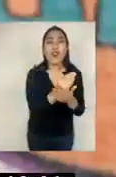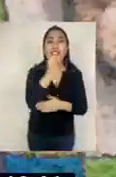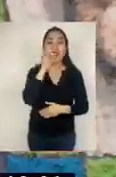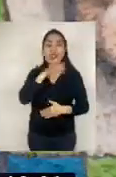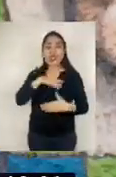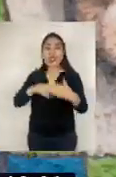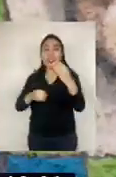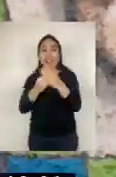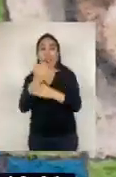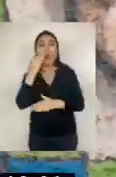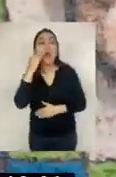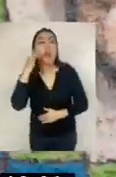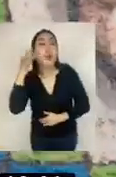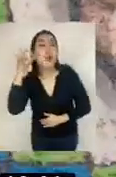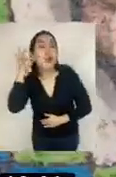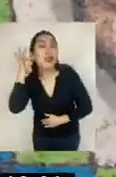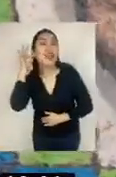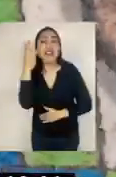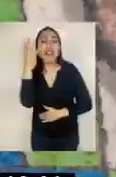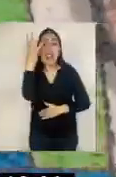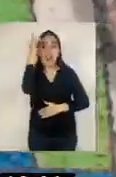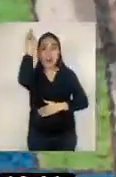social. Entonces,